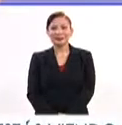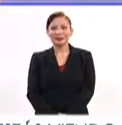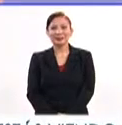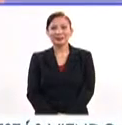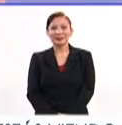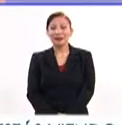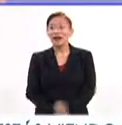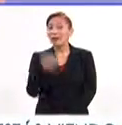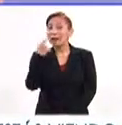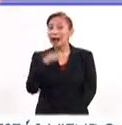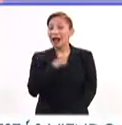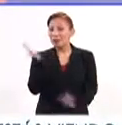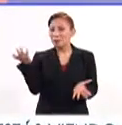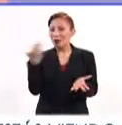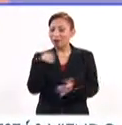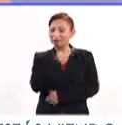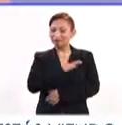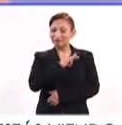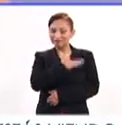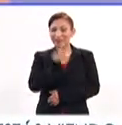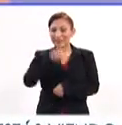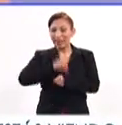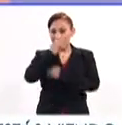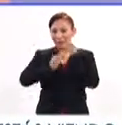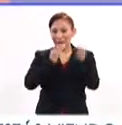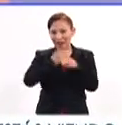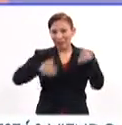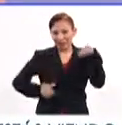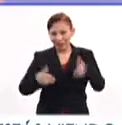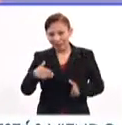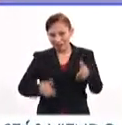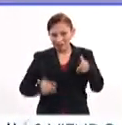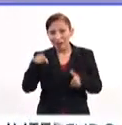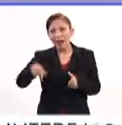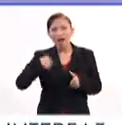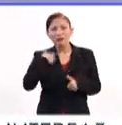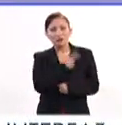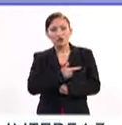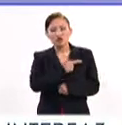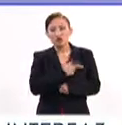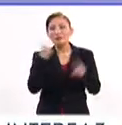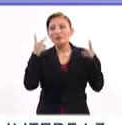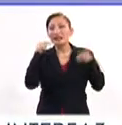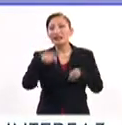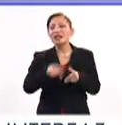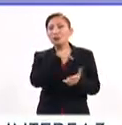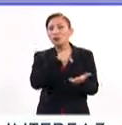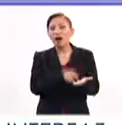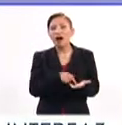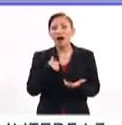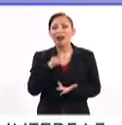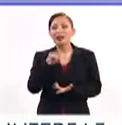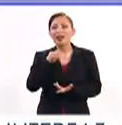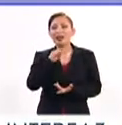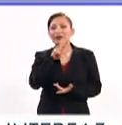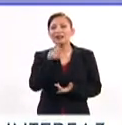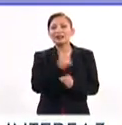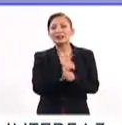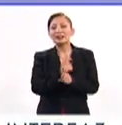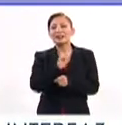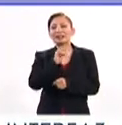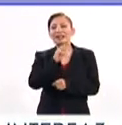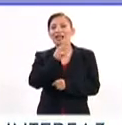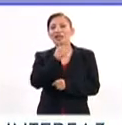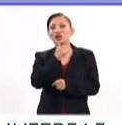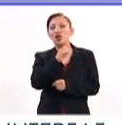Y bueno, para festejar como se debe este Día Mundial del Teatro, tenemos el placer de que nos acompañe aquí en el estudio de Interfaz el licenciado